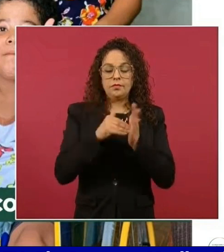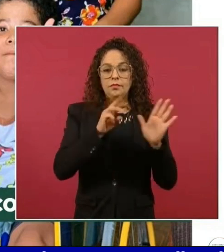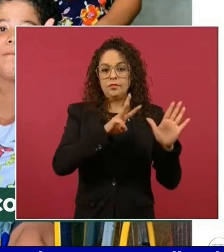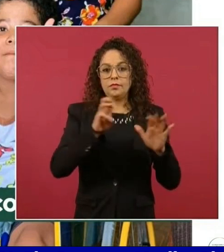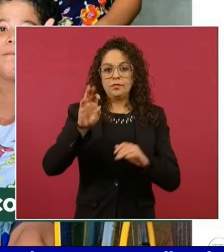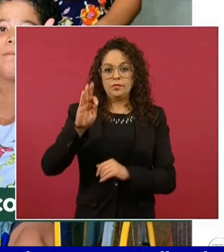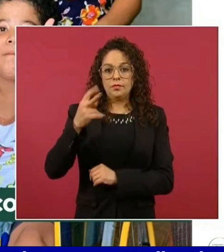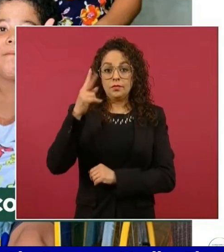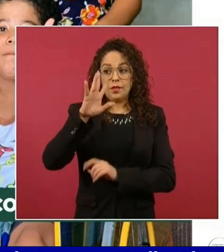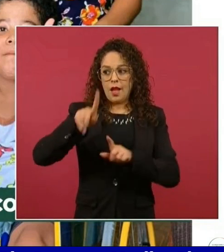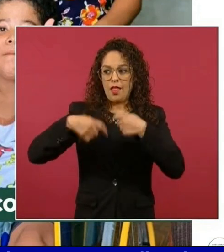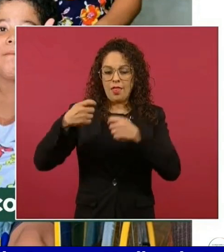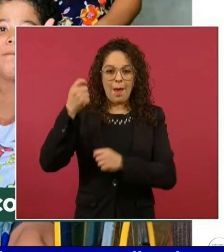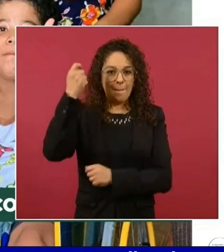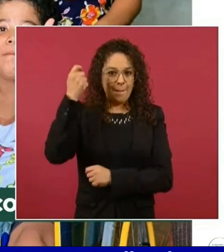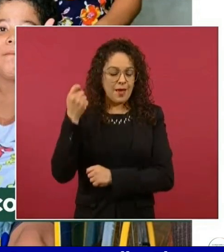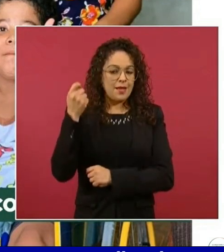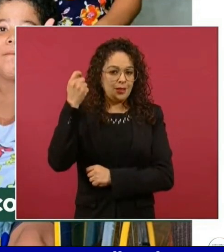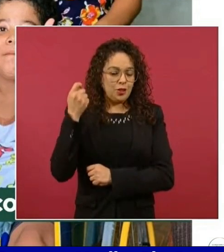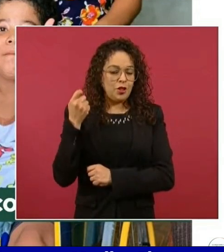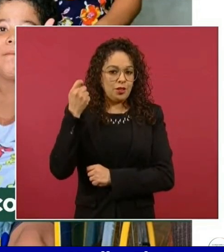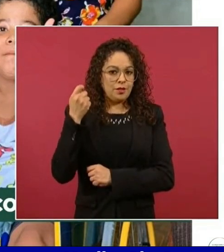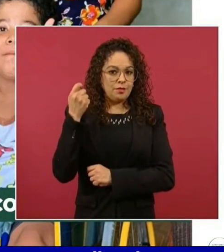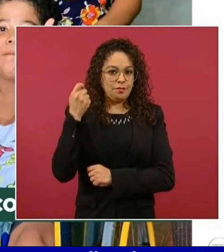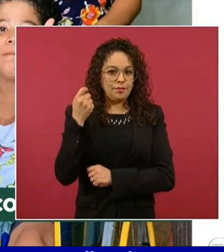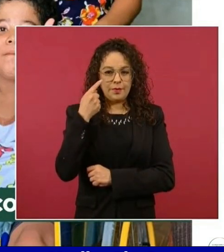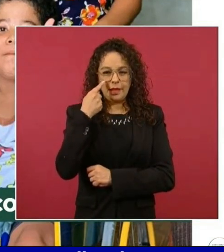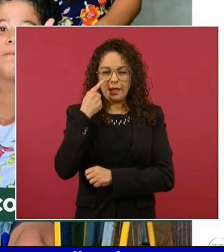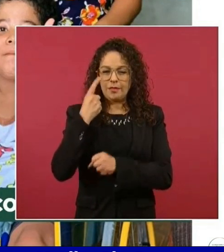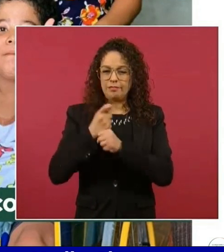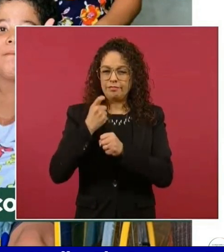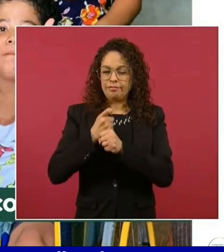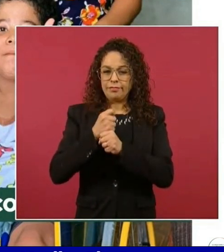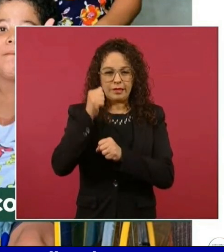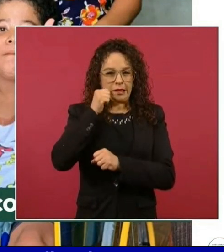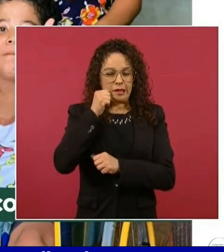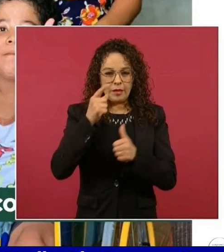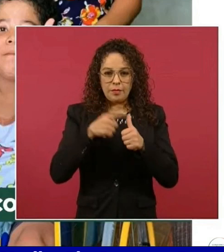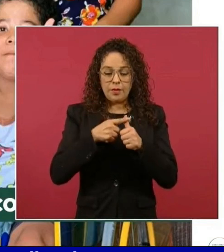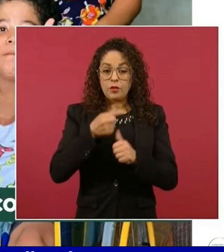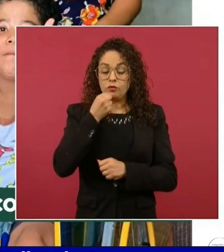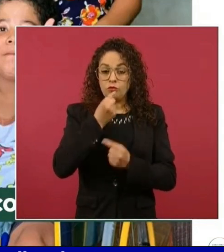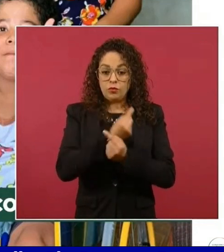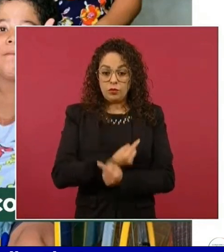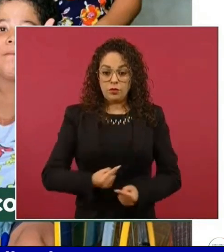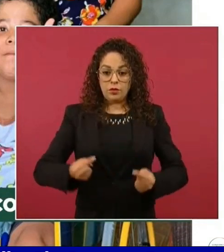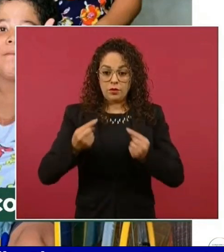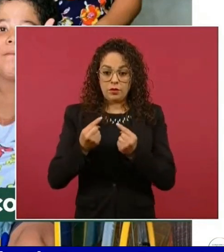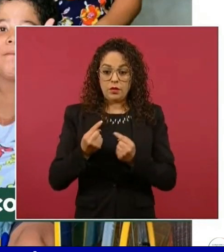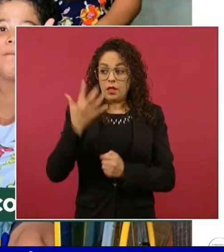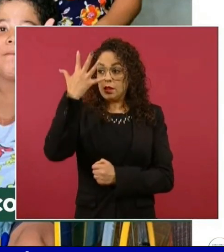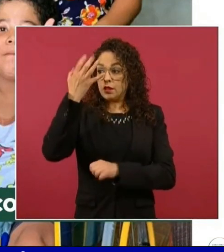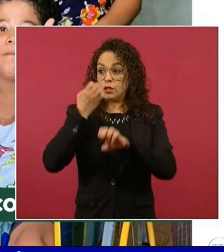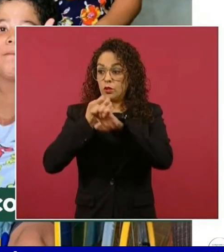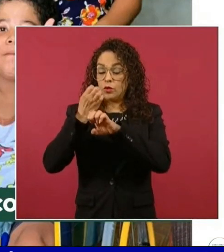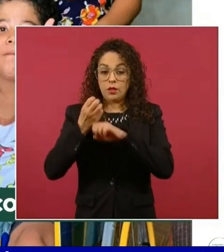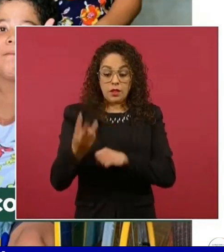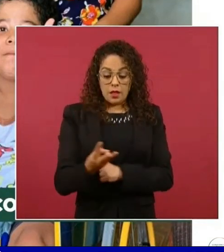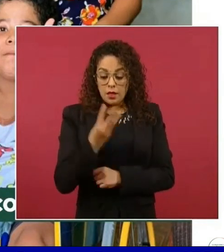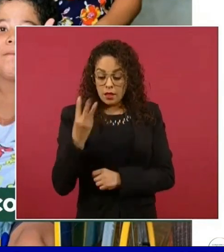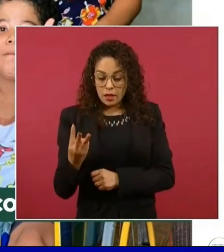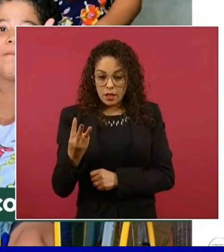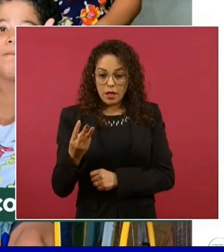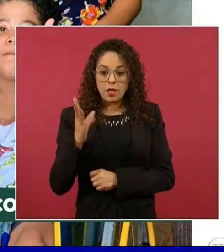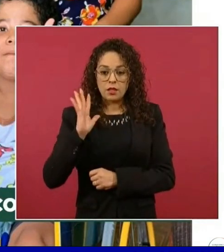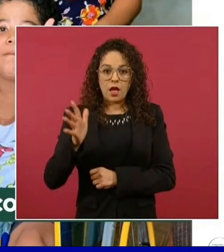reciben esta pensión, principalmente niñas y niños, 3 de los 5 estados ya forman parte de la